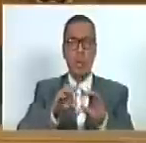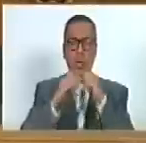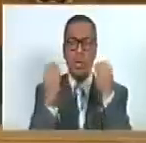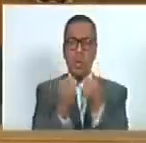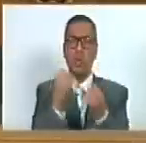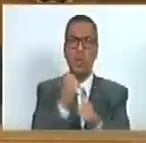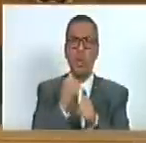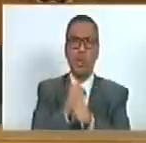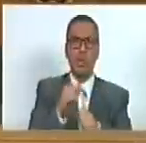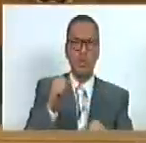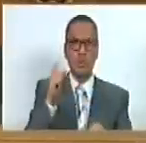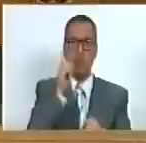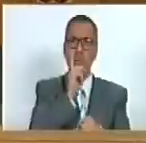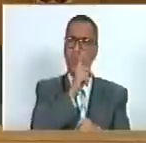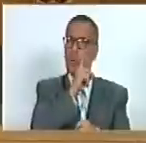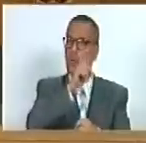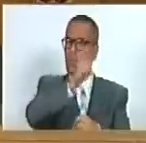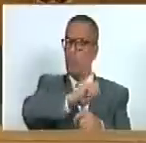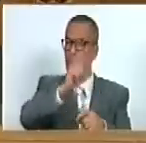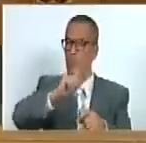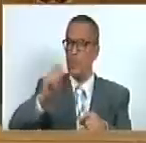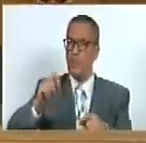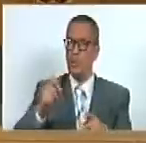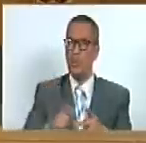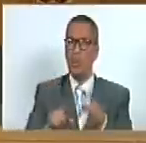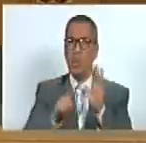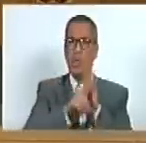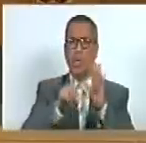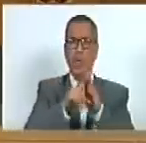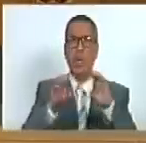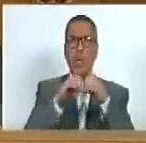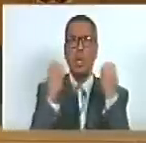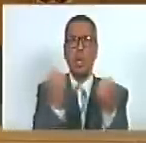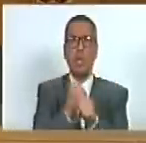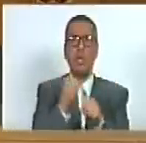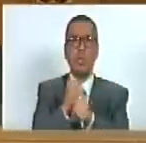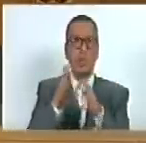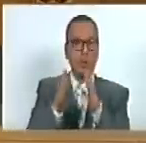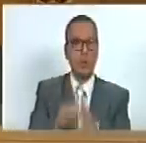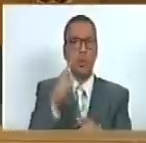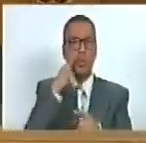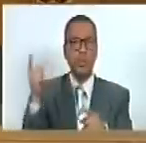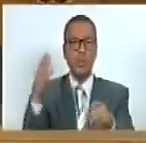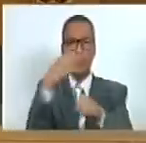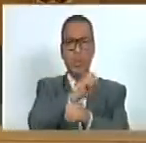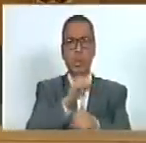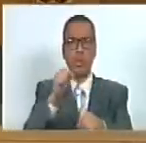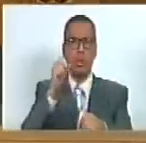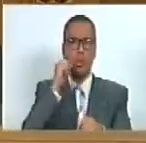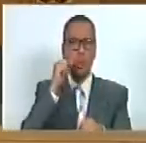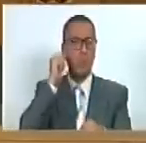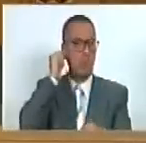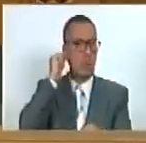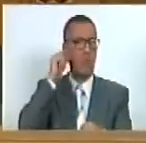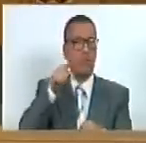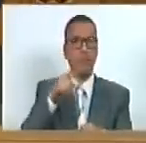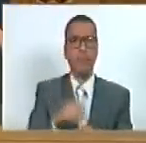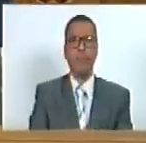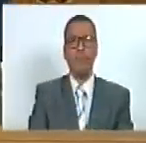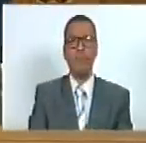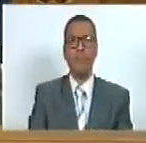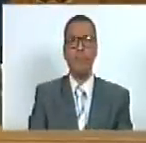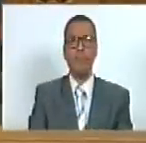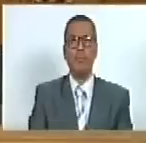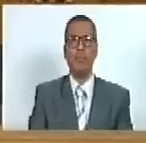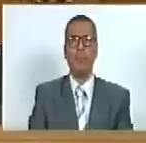y le pone nombre y apellido, que es la Ley Orgánica del Trabajo, los trabajadores y las trabajadoras.